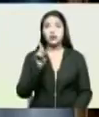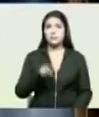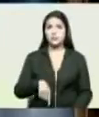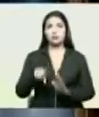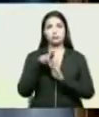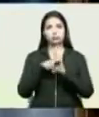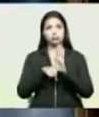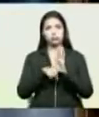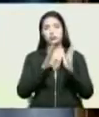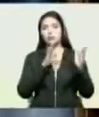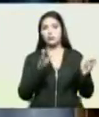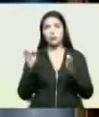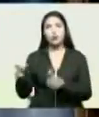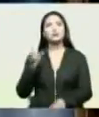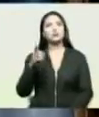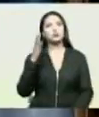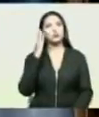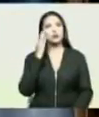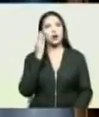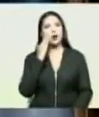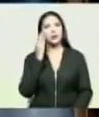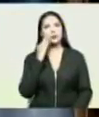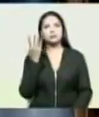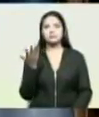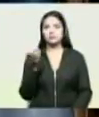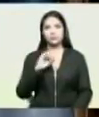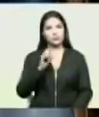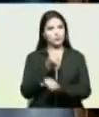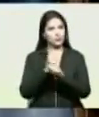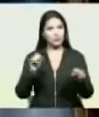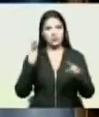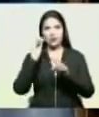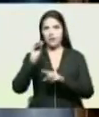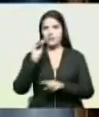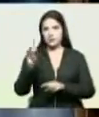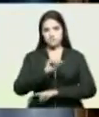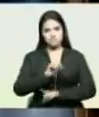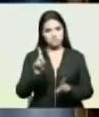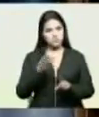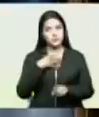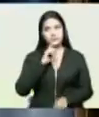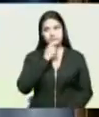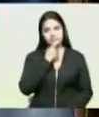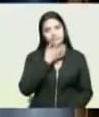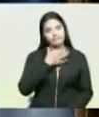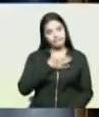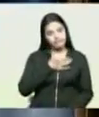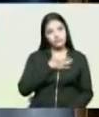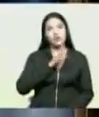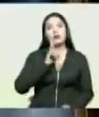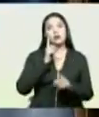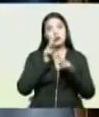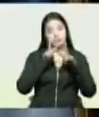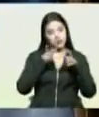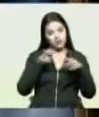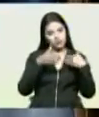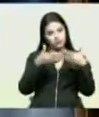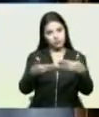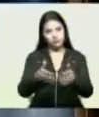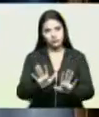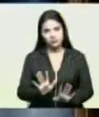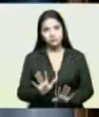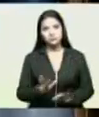medidas que no, tú sabes que no puedo anunciarlas porque forma parte de la reserva legal y forma parte de la investigación que